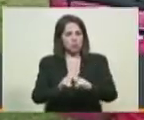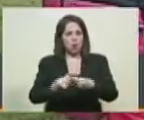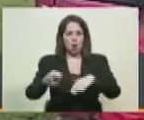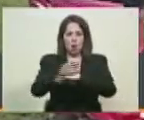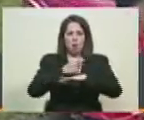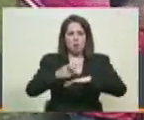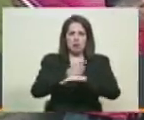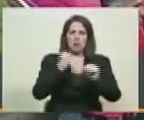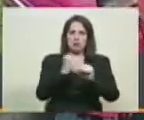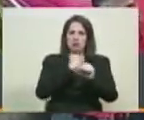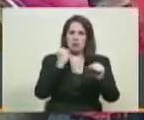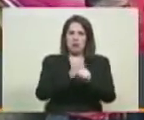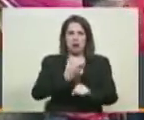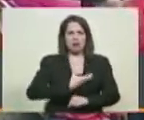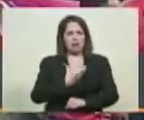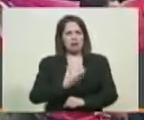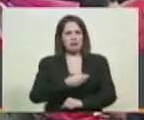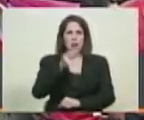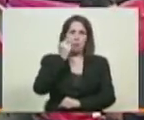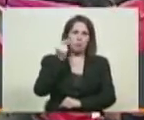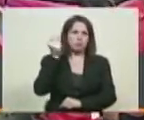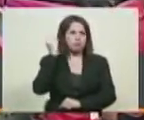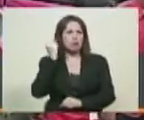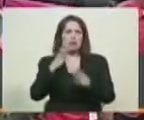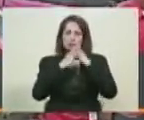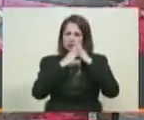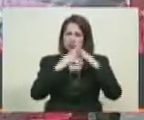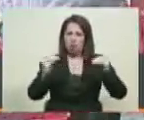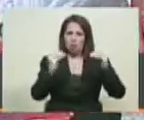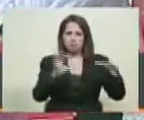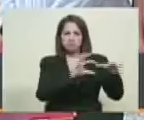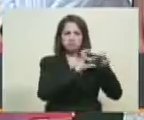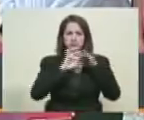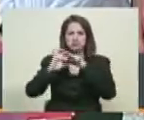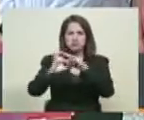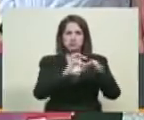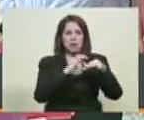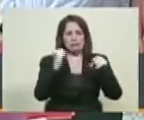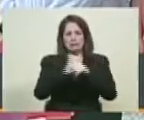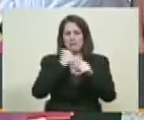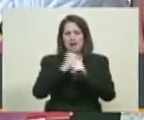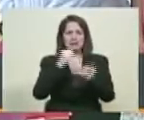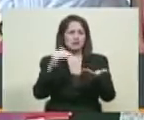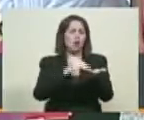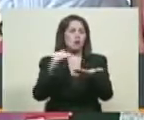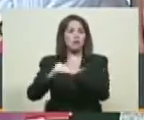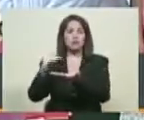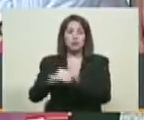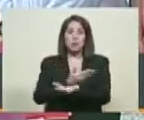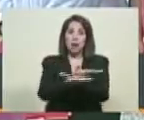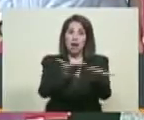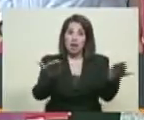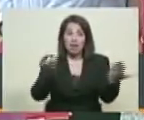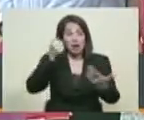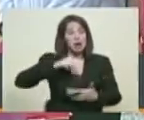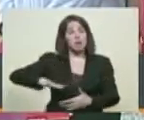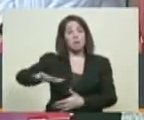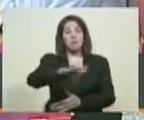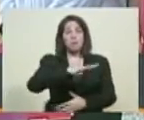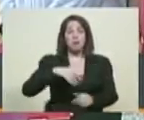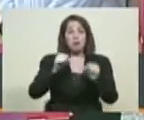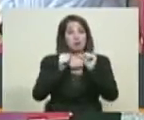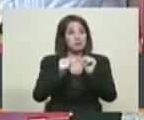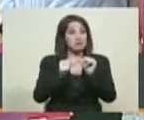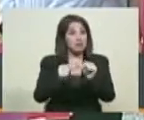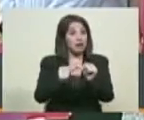gobernadores, gobernadoras, alcaldes, alcaldesas, vamos a poder ir dando soluciones permanentes,